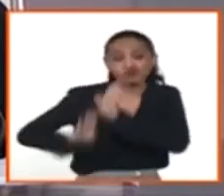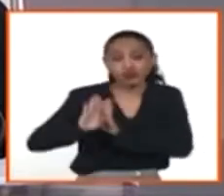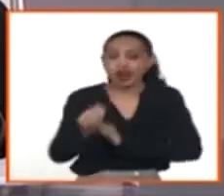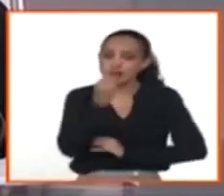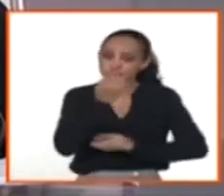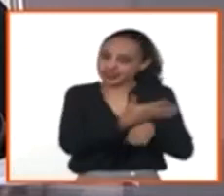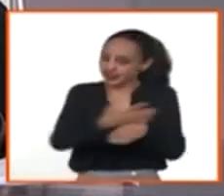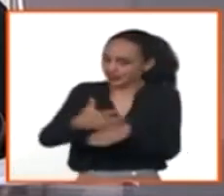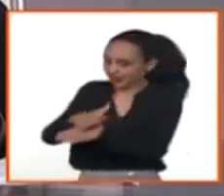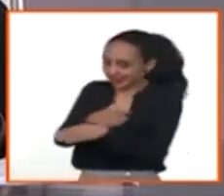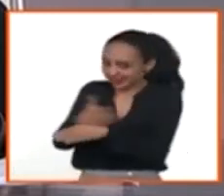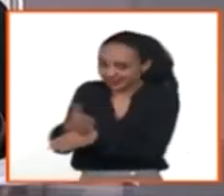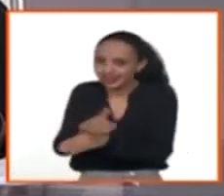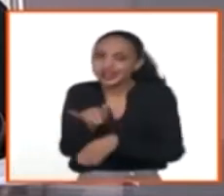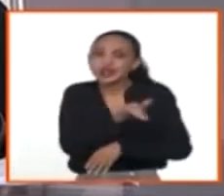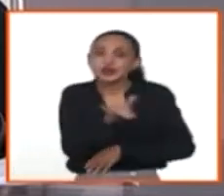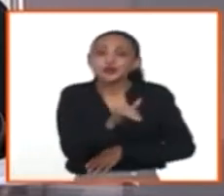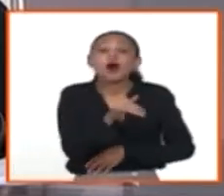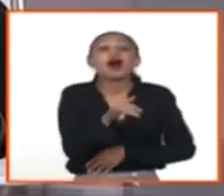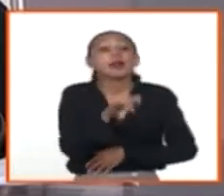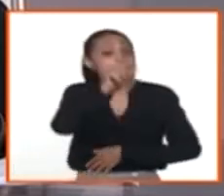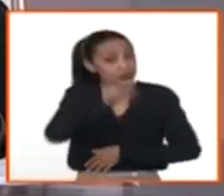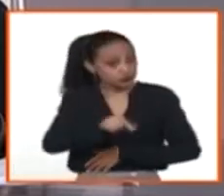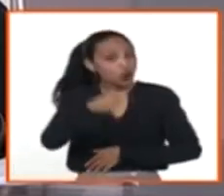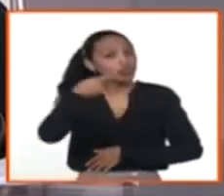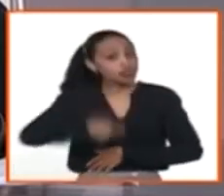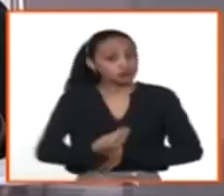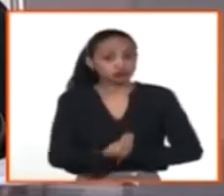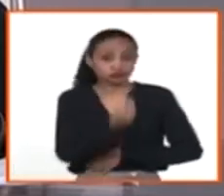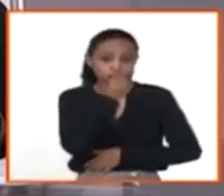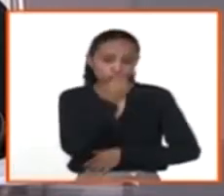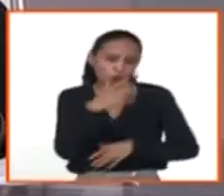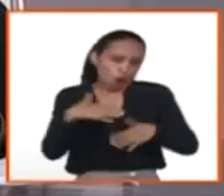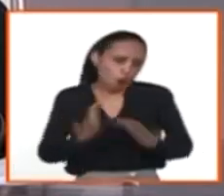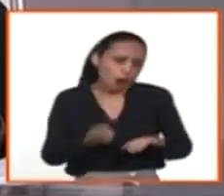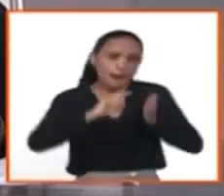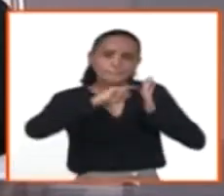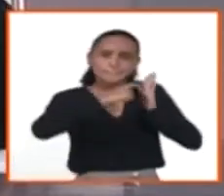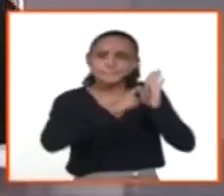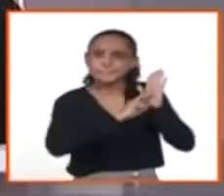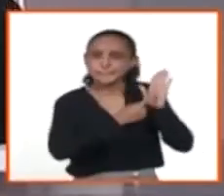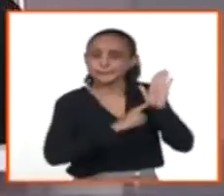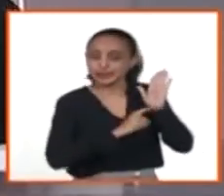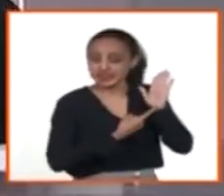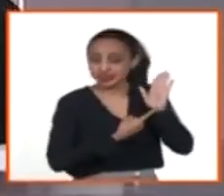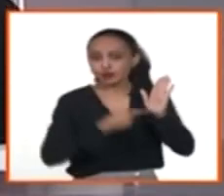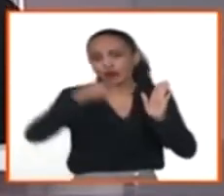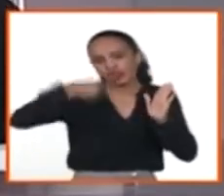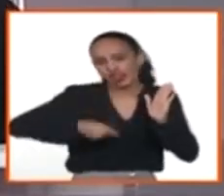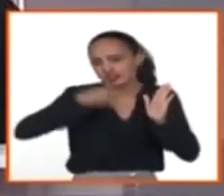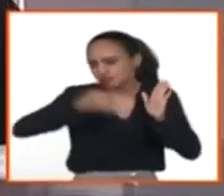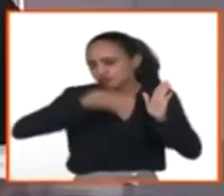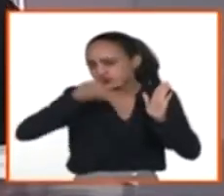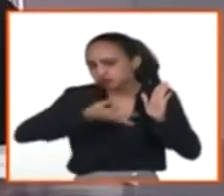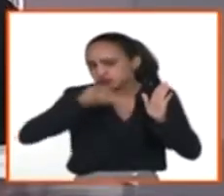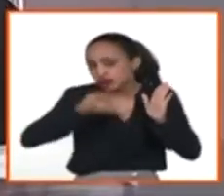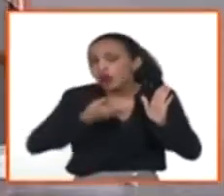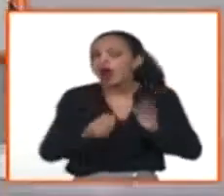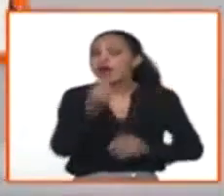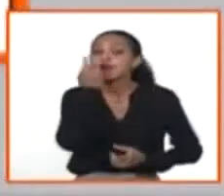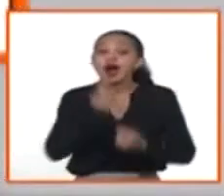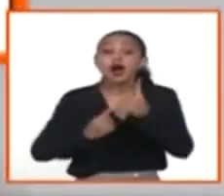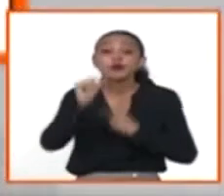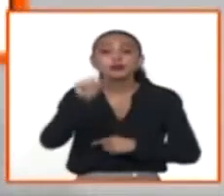la garantía del derecho a la alimentación, cuáles son los principios que rige este derecho a la alimentación, y algunos también